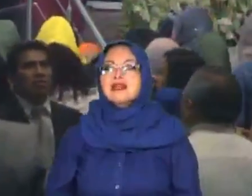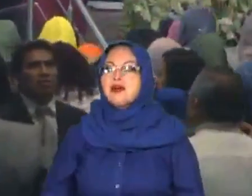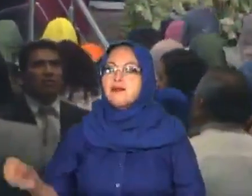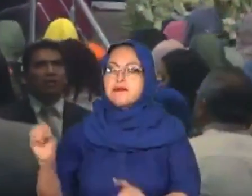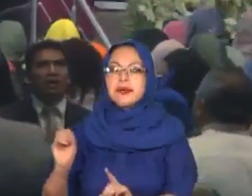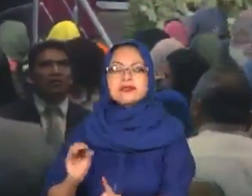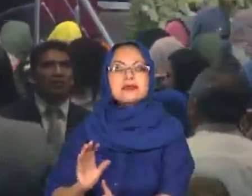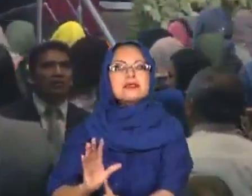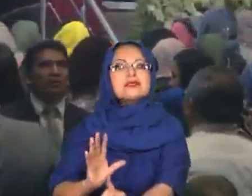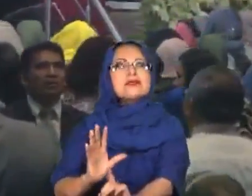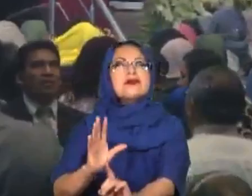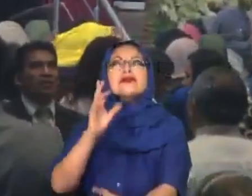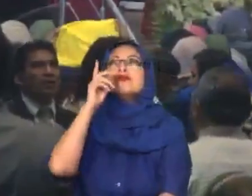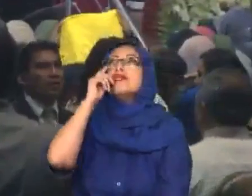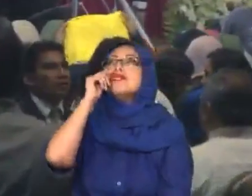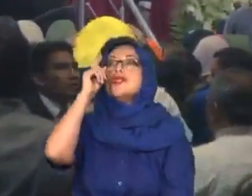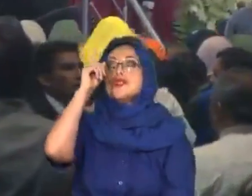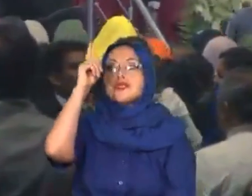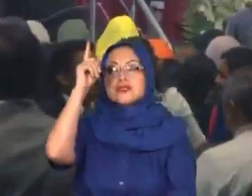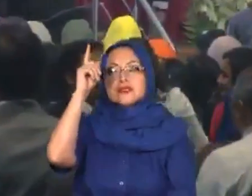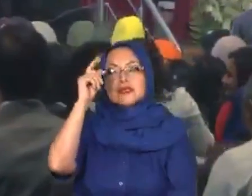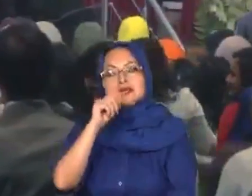bendito Señor,